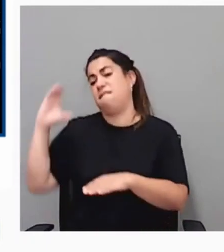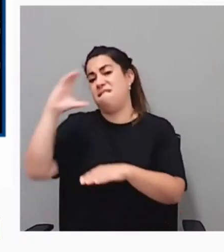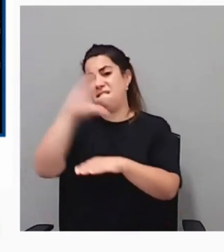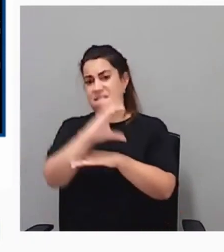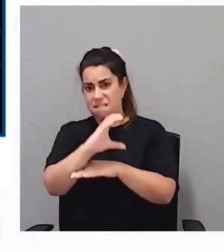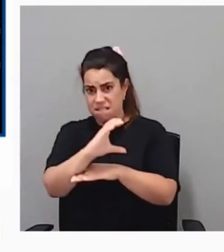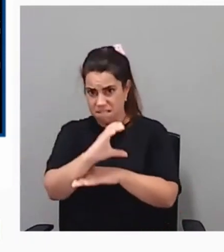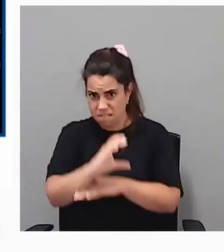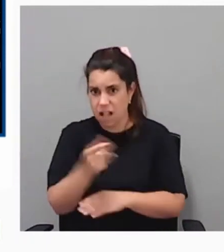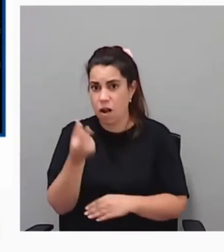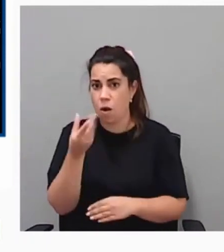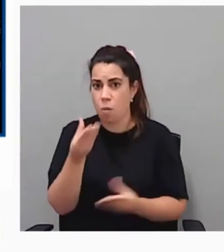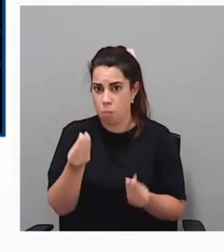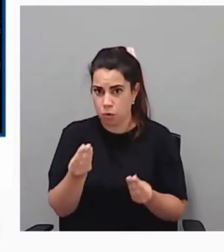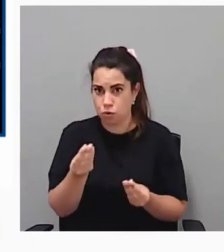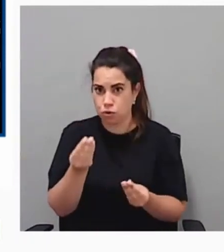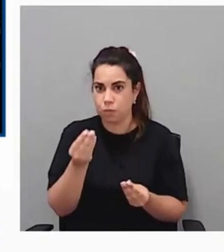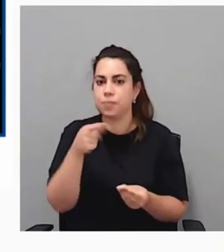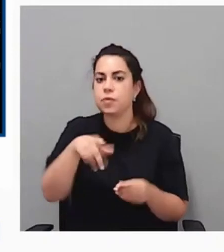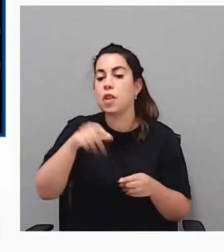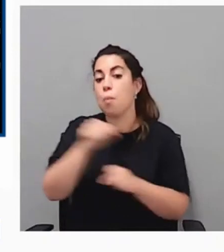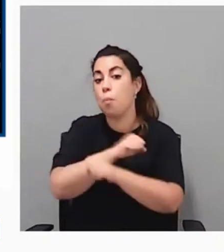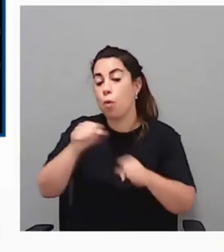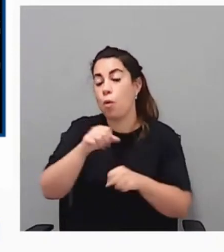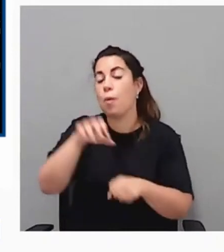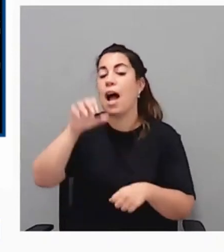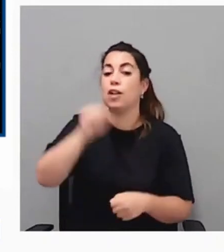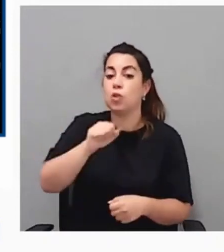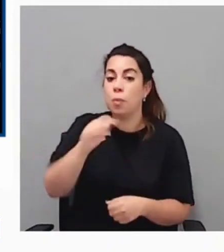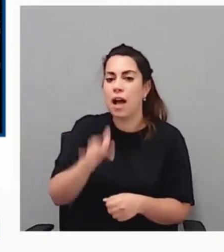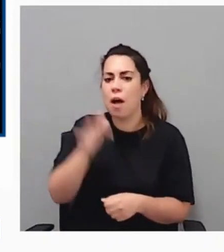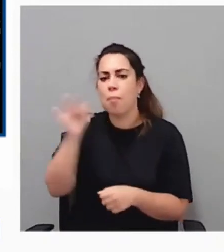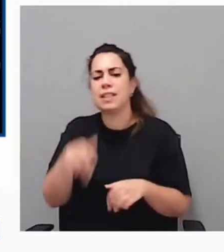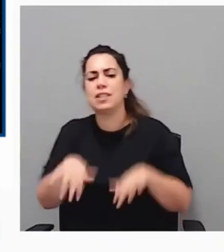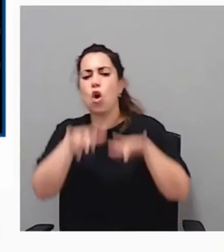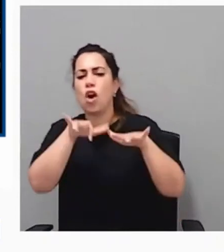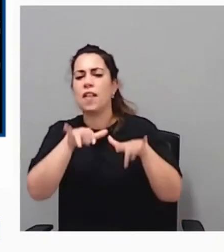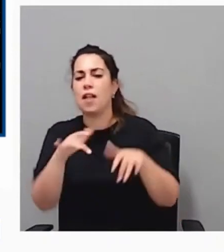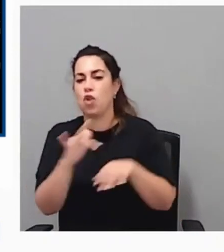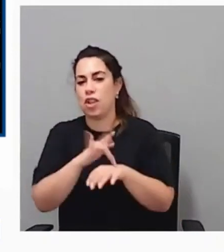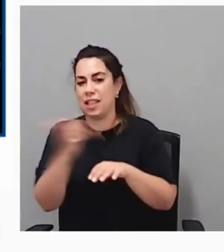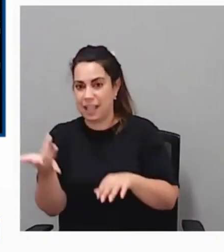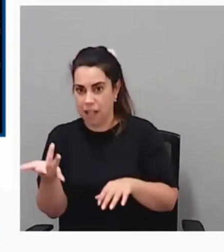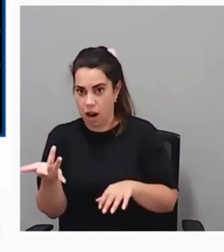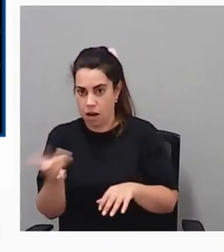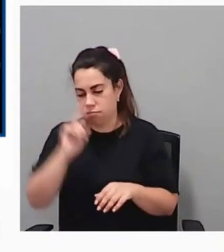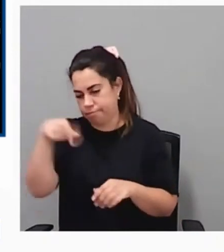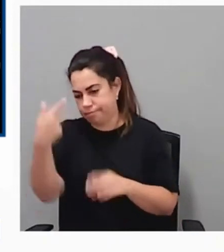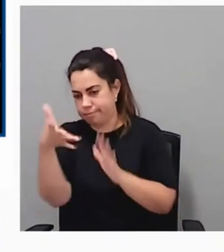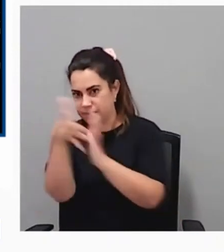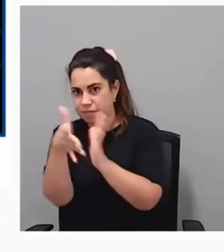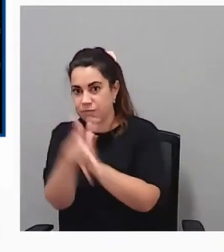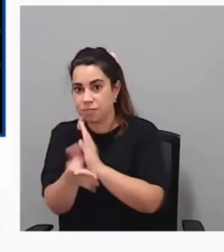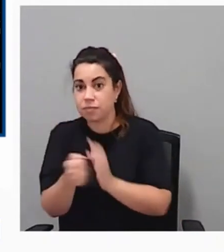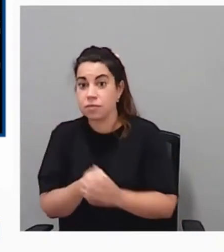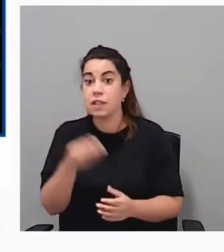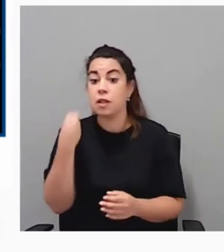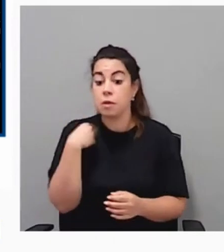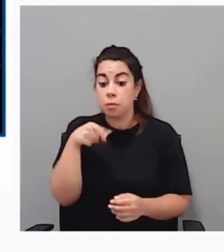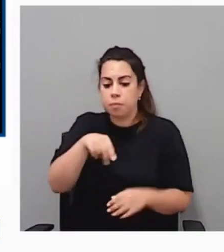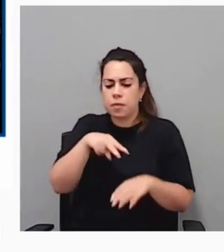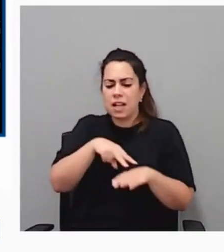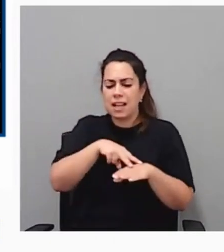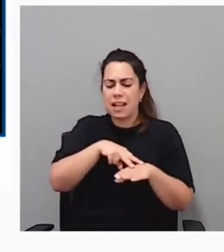También crea el ordenador digital, que voy a hablar más tarde. Y en ese momento la física pasa a ser la fuerza